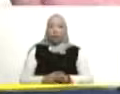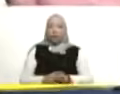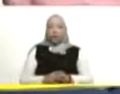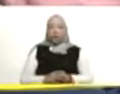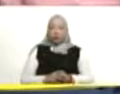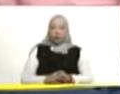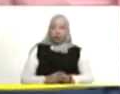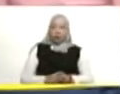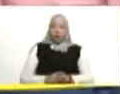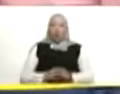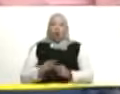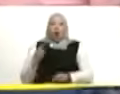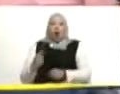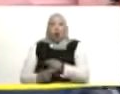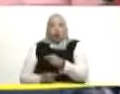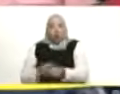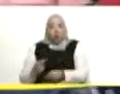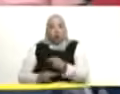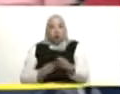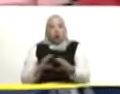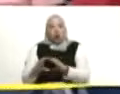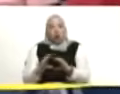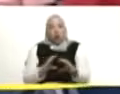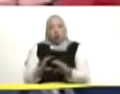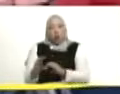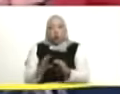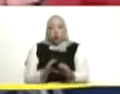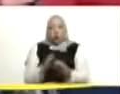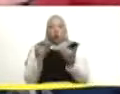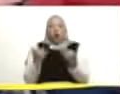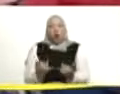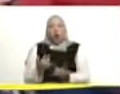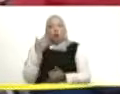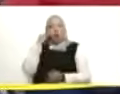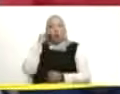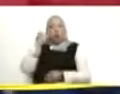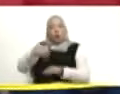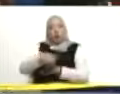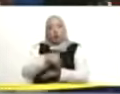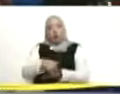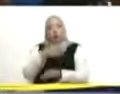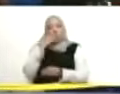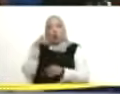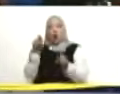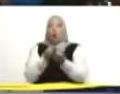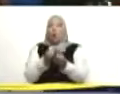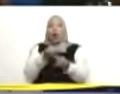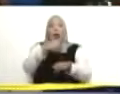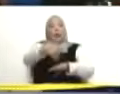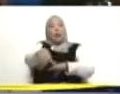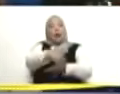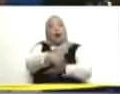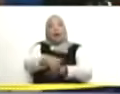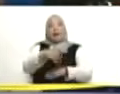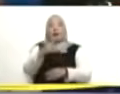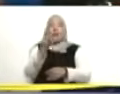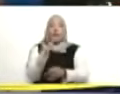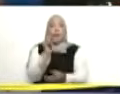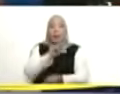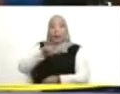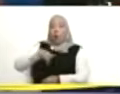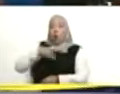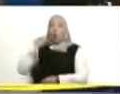hacer una revolución comunicacional en redes, calles, medios y paredes. Y les toca a ustedes ser los